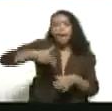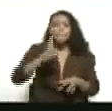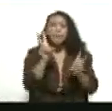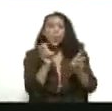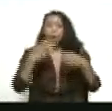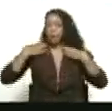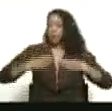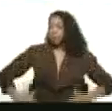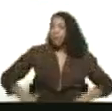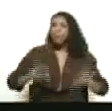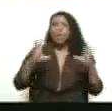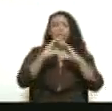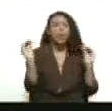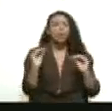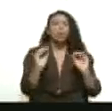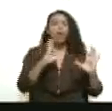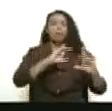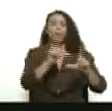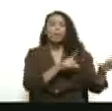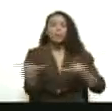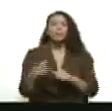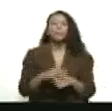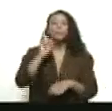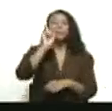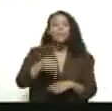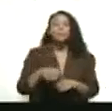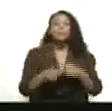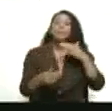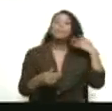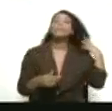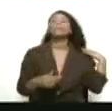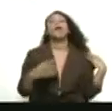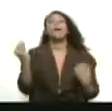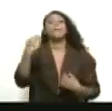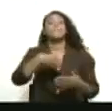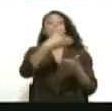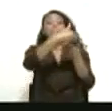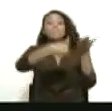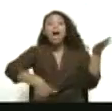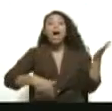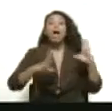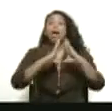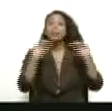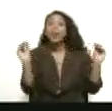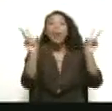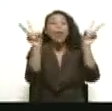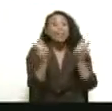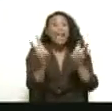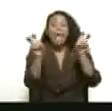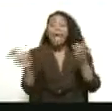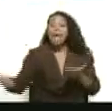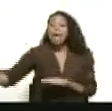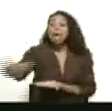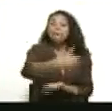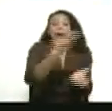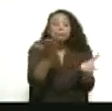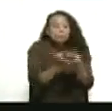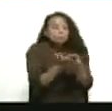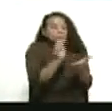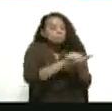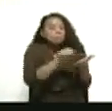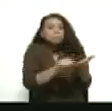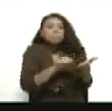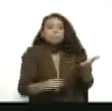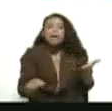comandante presidente Nicolás Maduro Moro, y también, por supuesto, todos los temas relacionados con